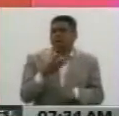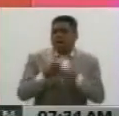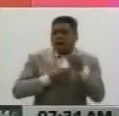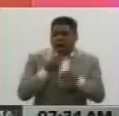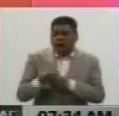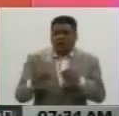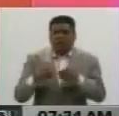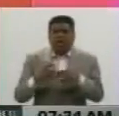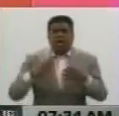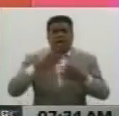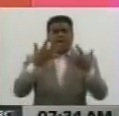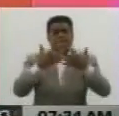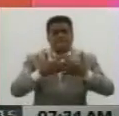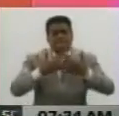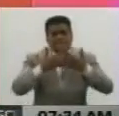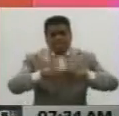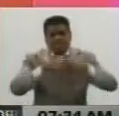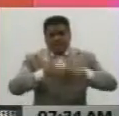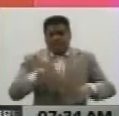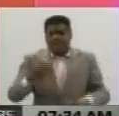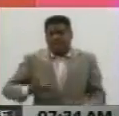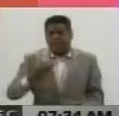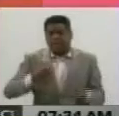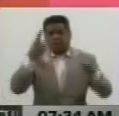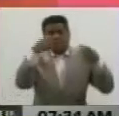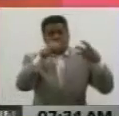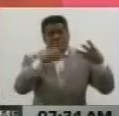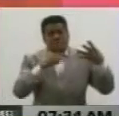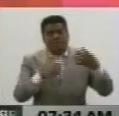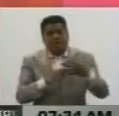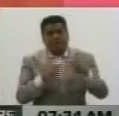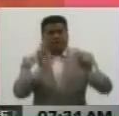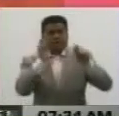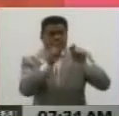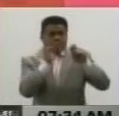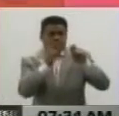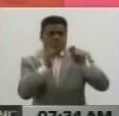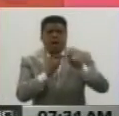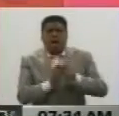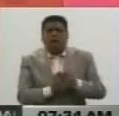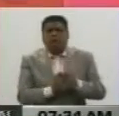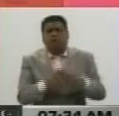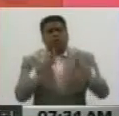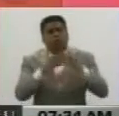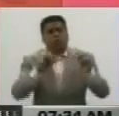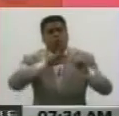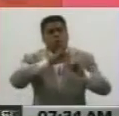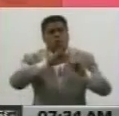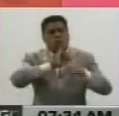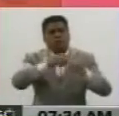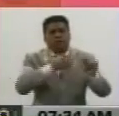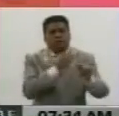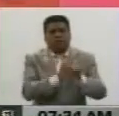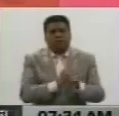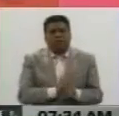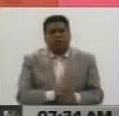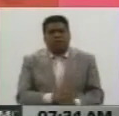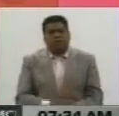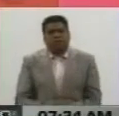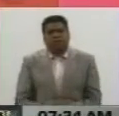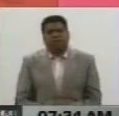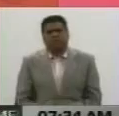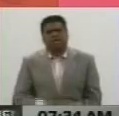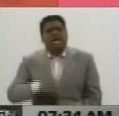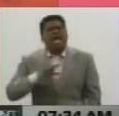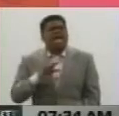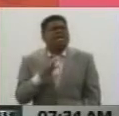empresas importantes, las más importantes del mundo, de diferentes minerales, diferentes rubros a nivel internacional. ¿Qué hay